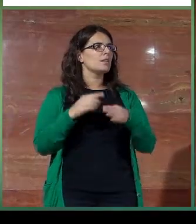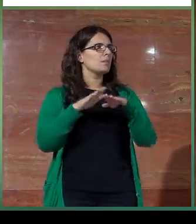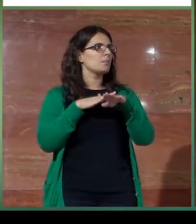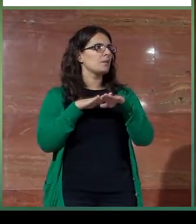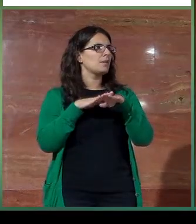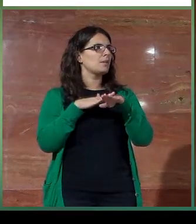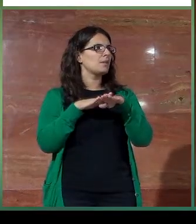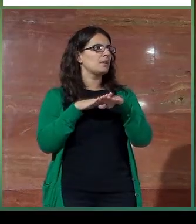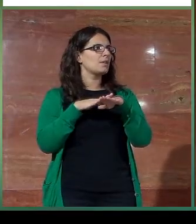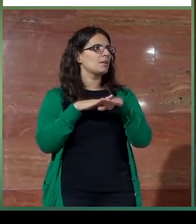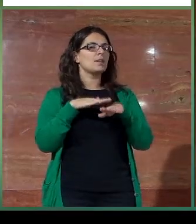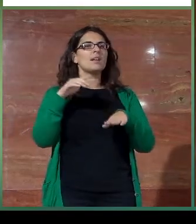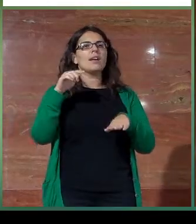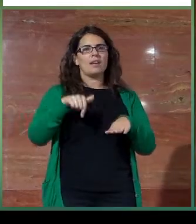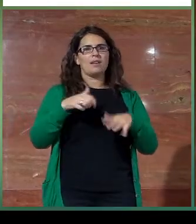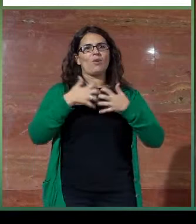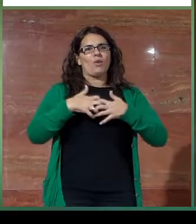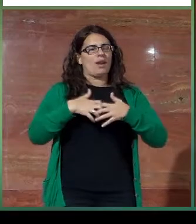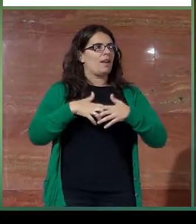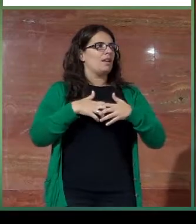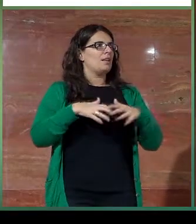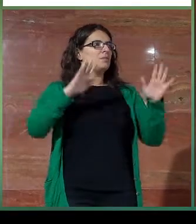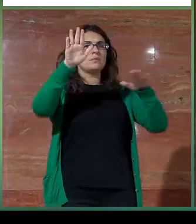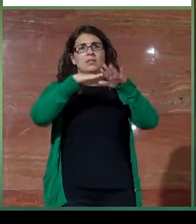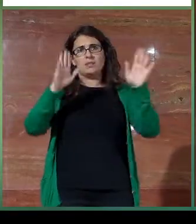que me explique, por favor. Buenas tardes. Tú mismo. Mire, mi nombre es